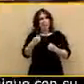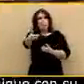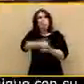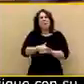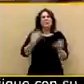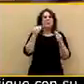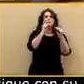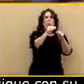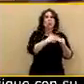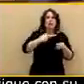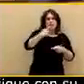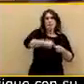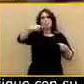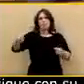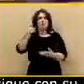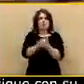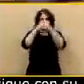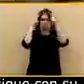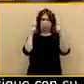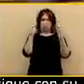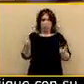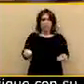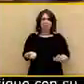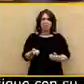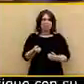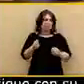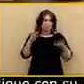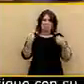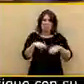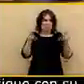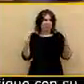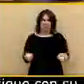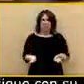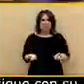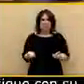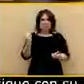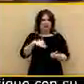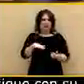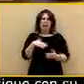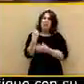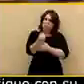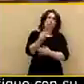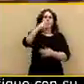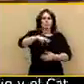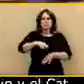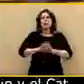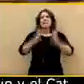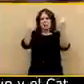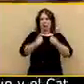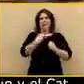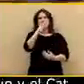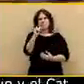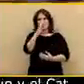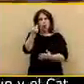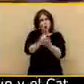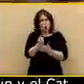un mes más. Pero, señor Sánchez, hasta aquí hemos llegado. Le hemos apoyado dos meses para salvar vidas, pero no le volveremos a apoyar para